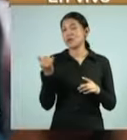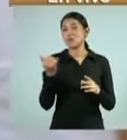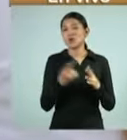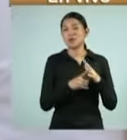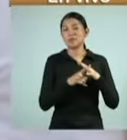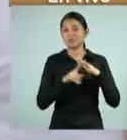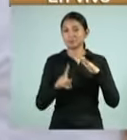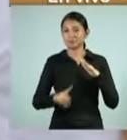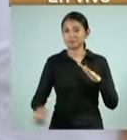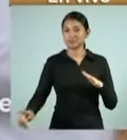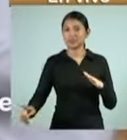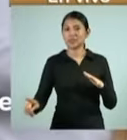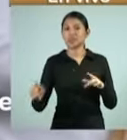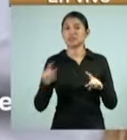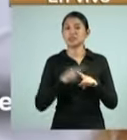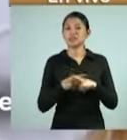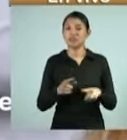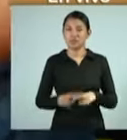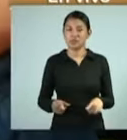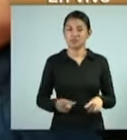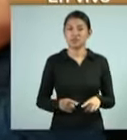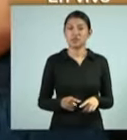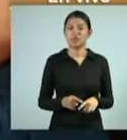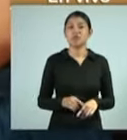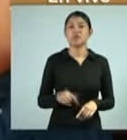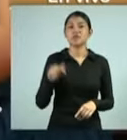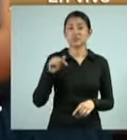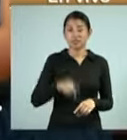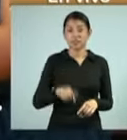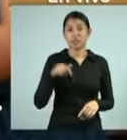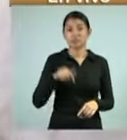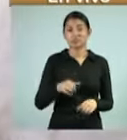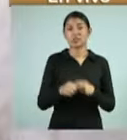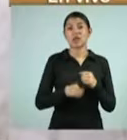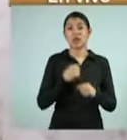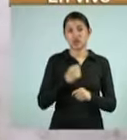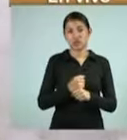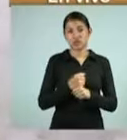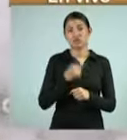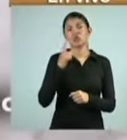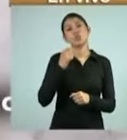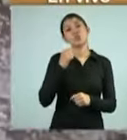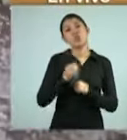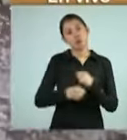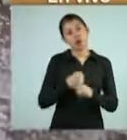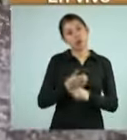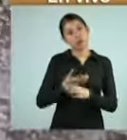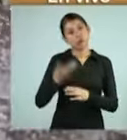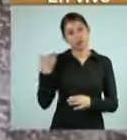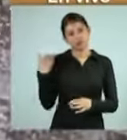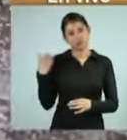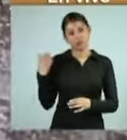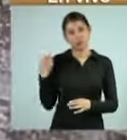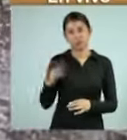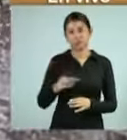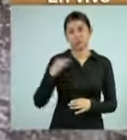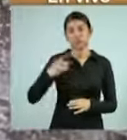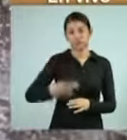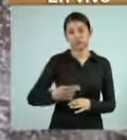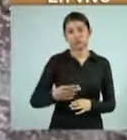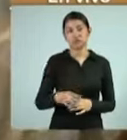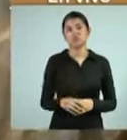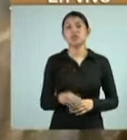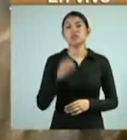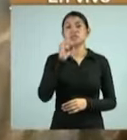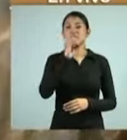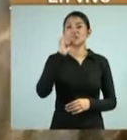generó la presencia a partir de este año y del año pasado, en menor cantidad, pero en este mayor, del serotipo